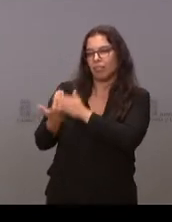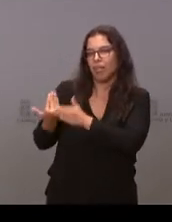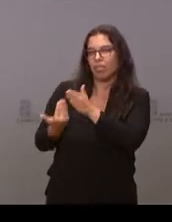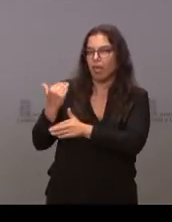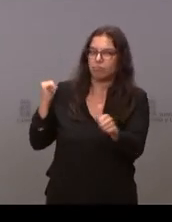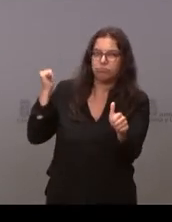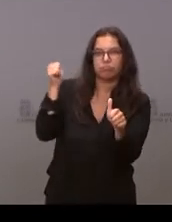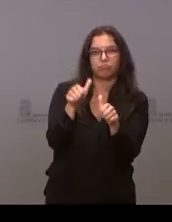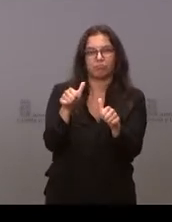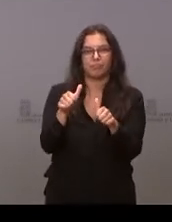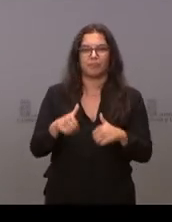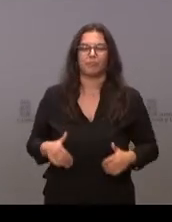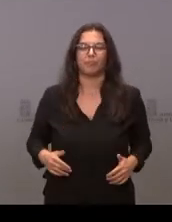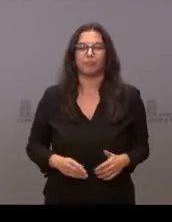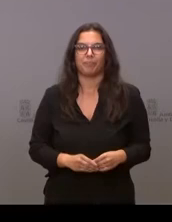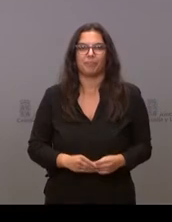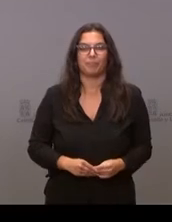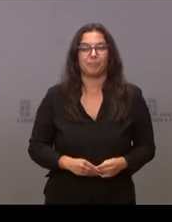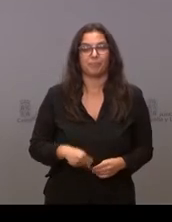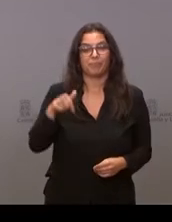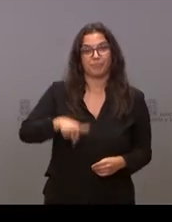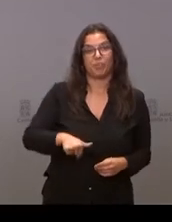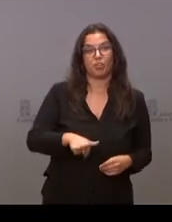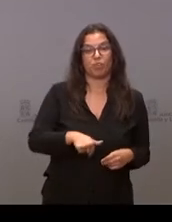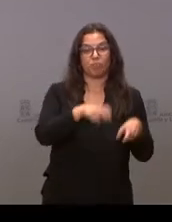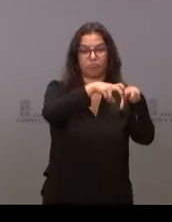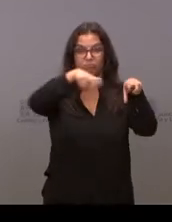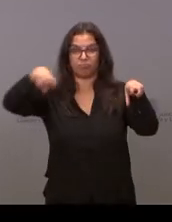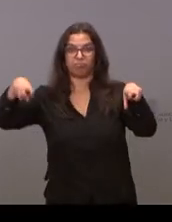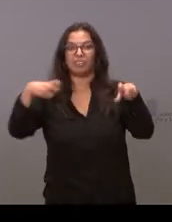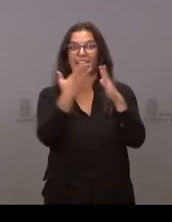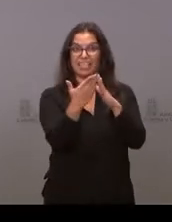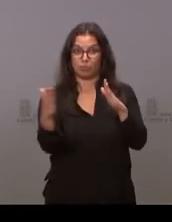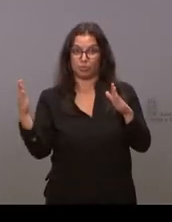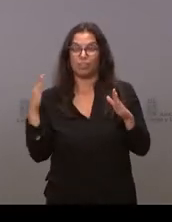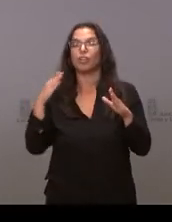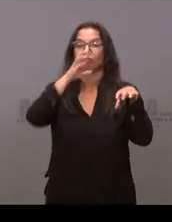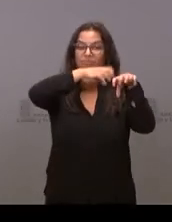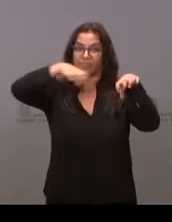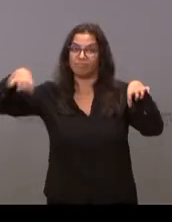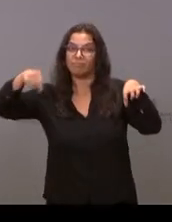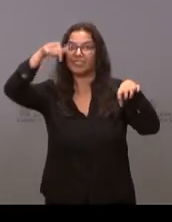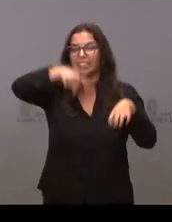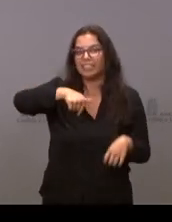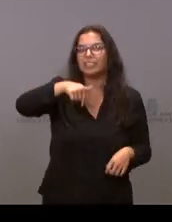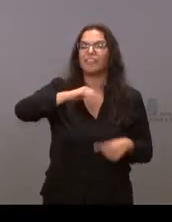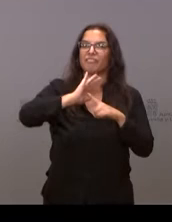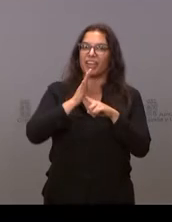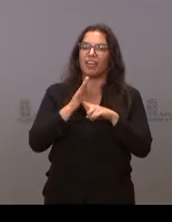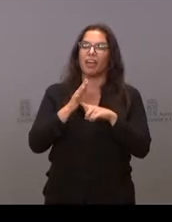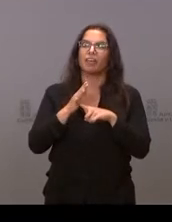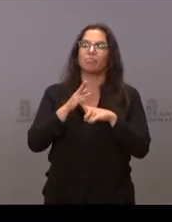tiempo. Esta exposición, este buque insignia, es